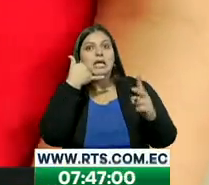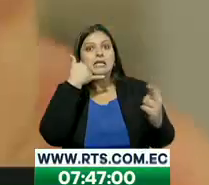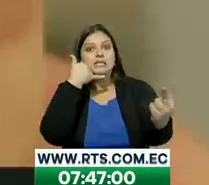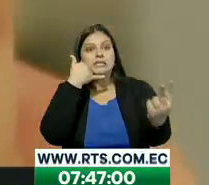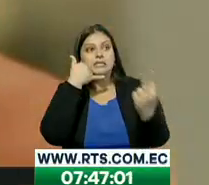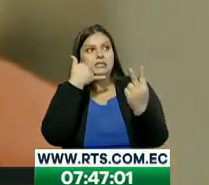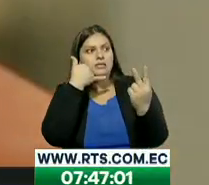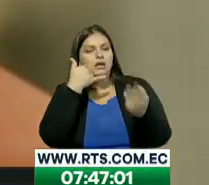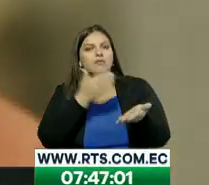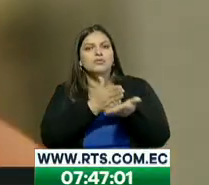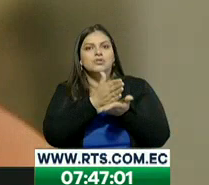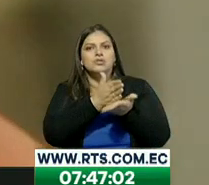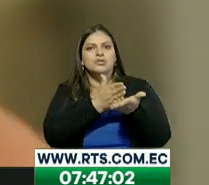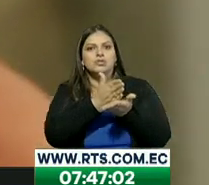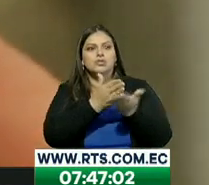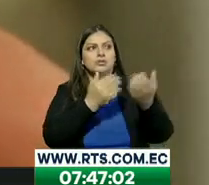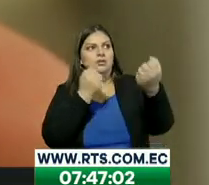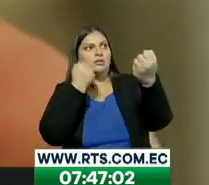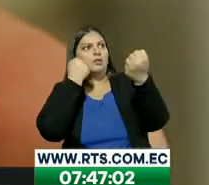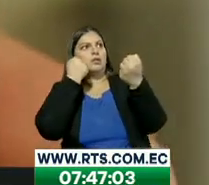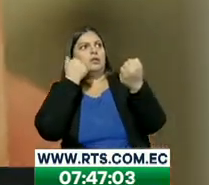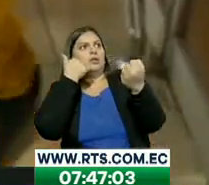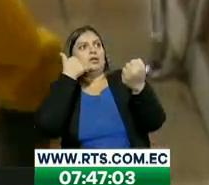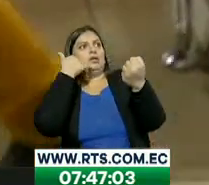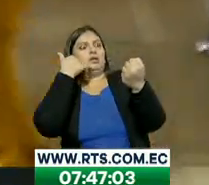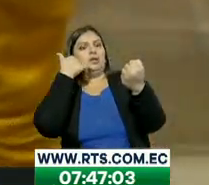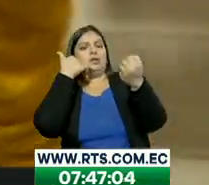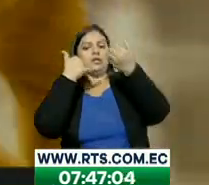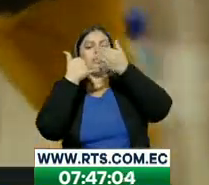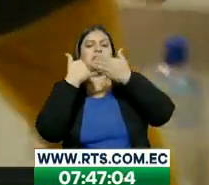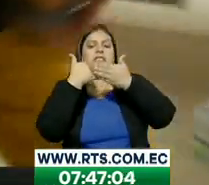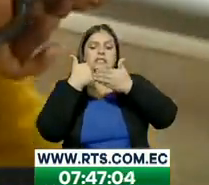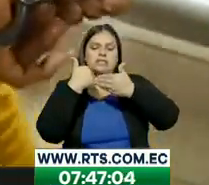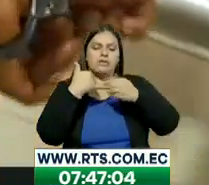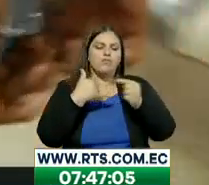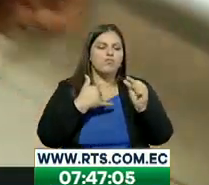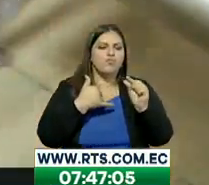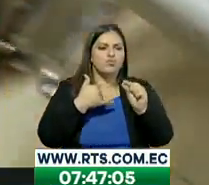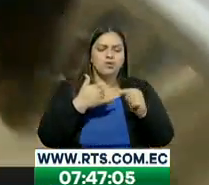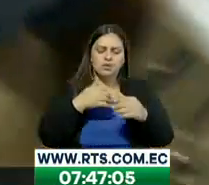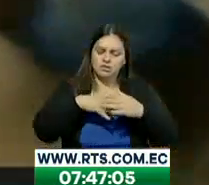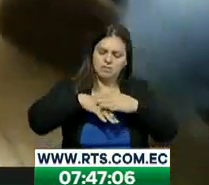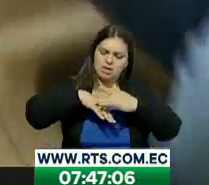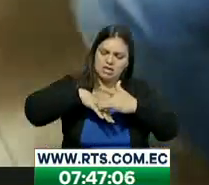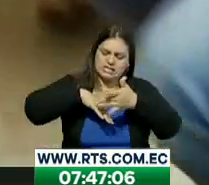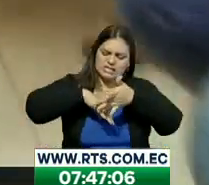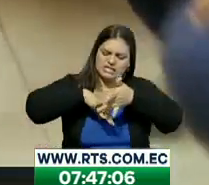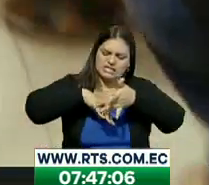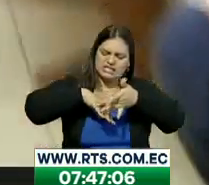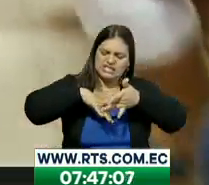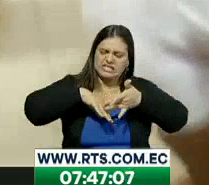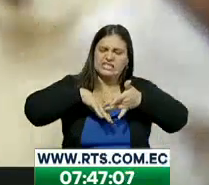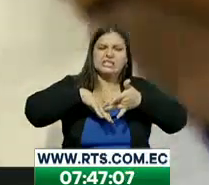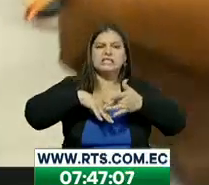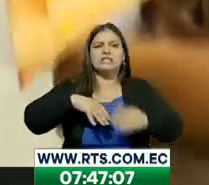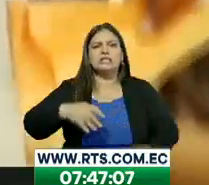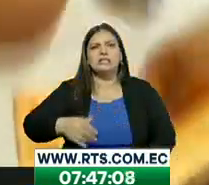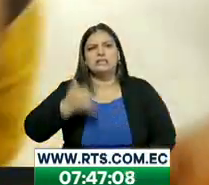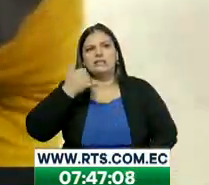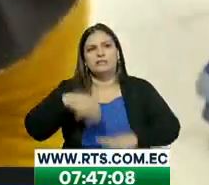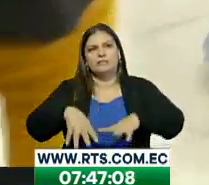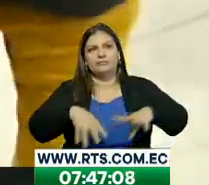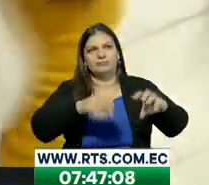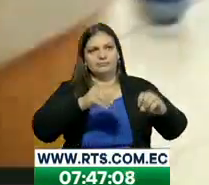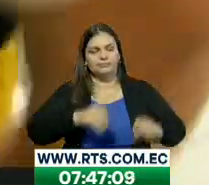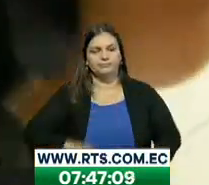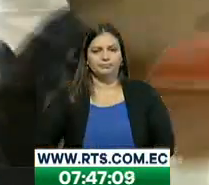y ya. Por suerte, un taxista que circulaba por el sector no les quitó la mirada y emprendió la persecución. Luego llamaron